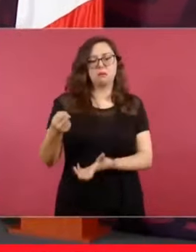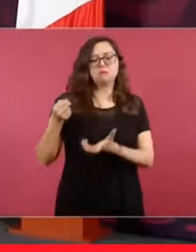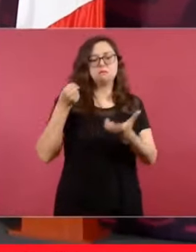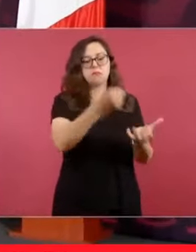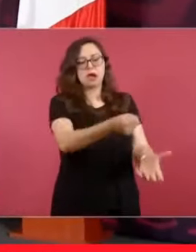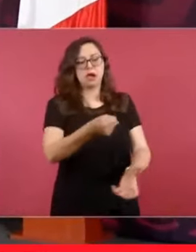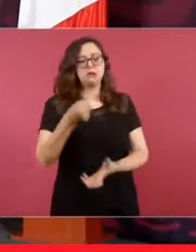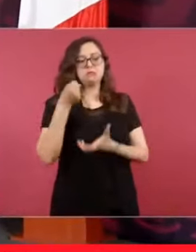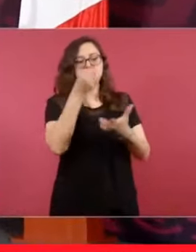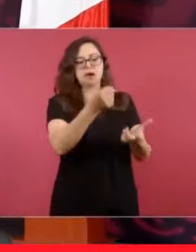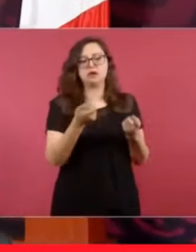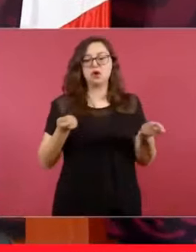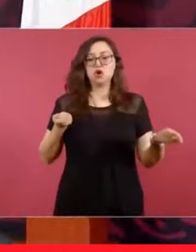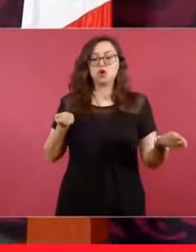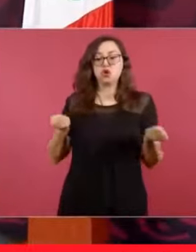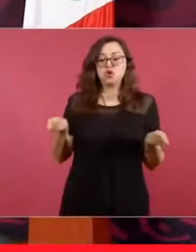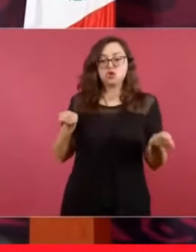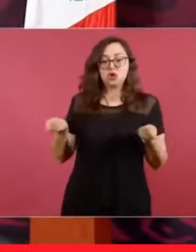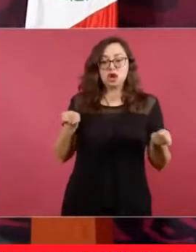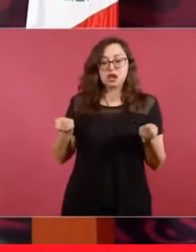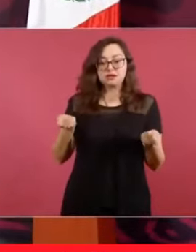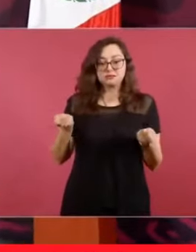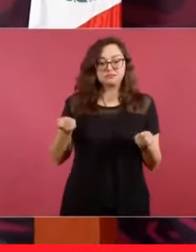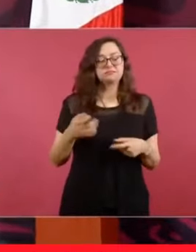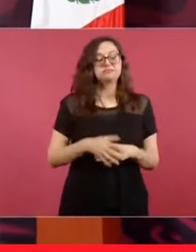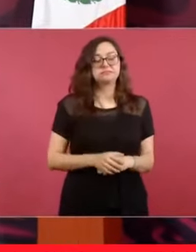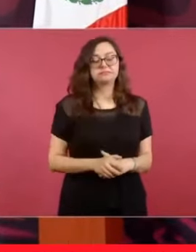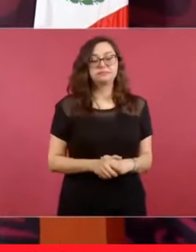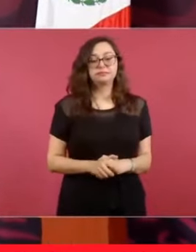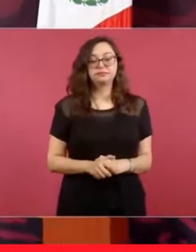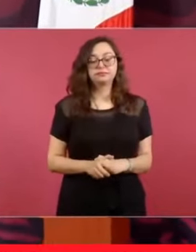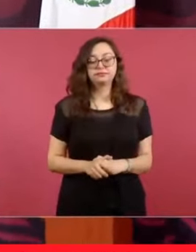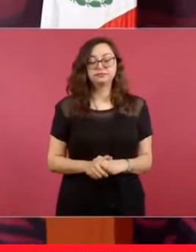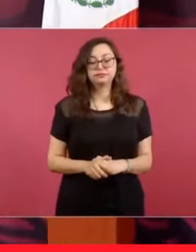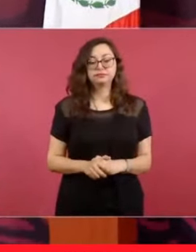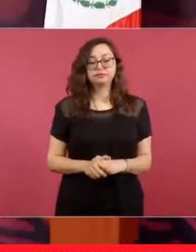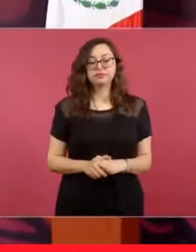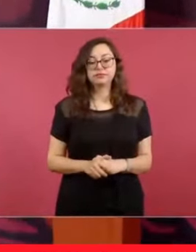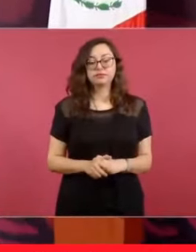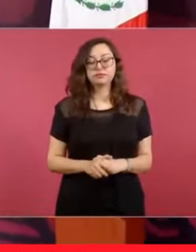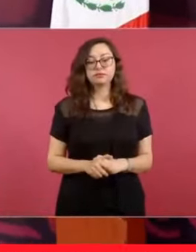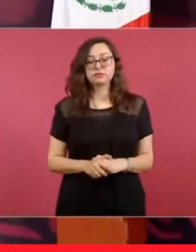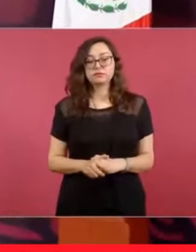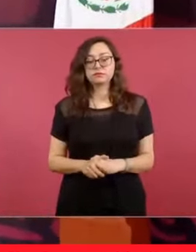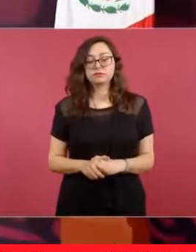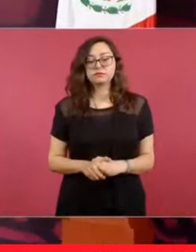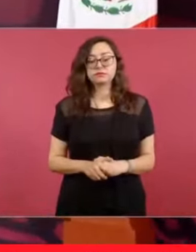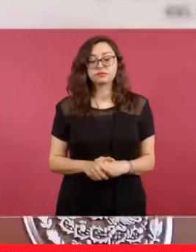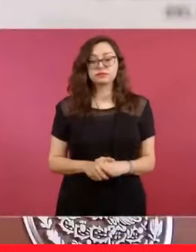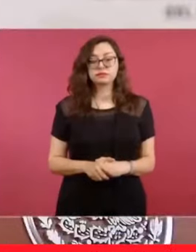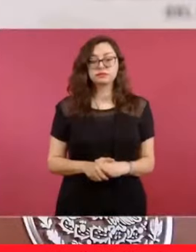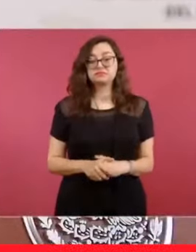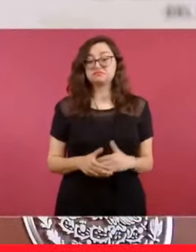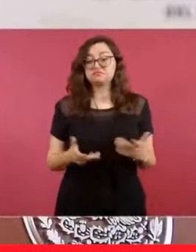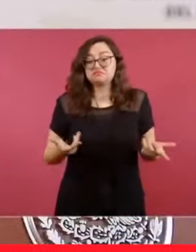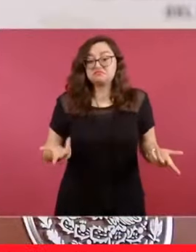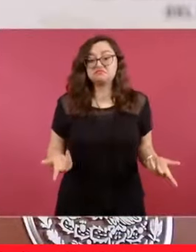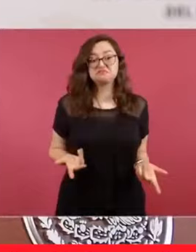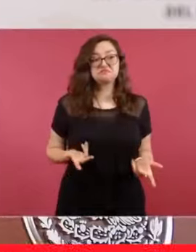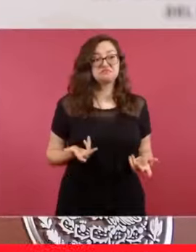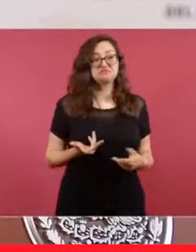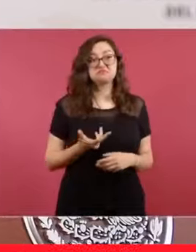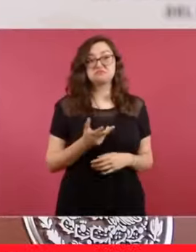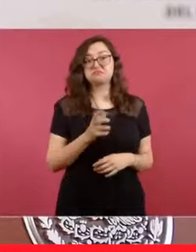negocio estos 300,000 millones Pues eran 10 20